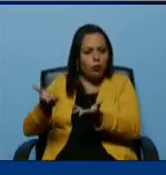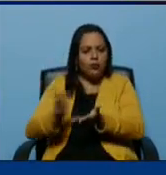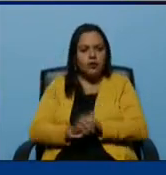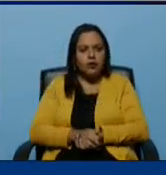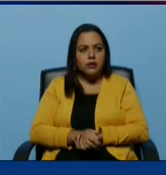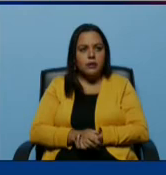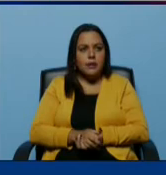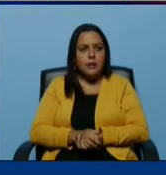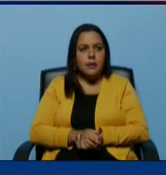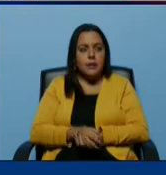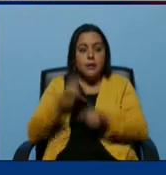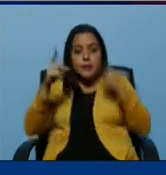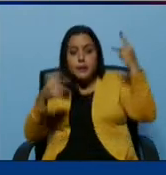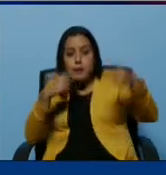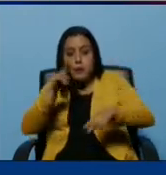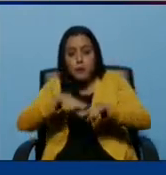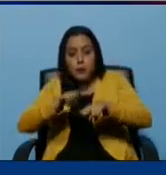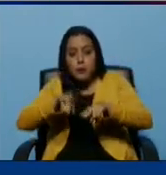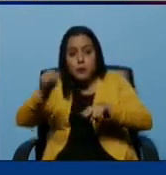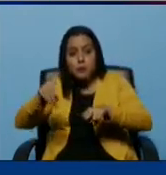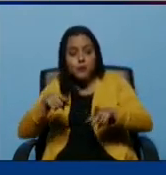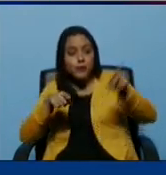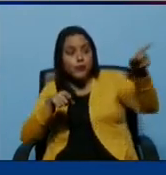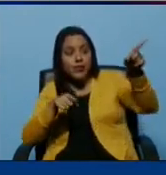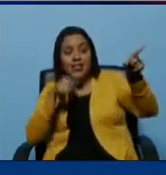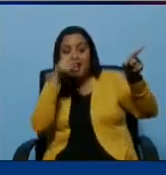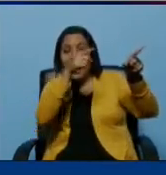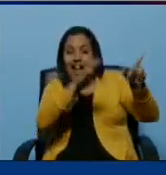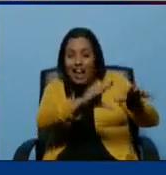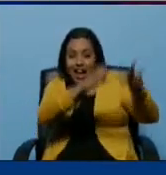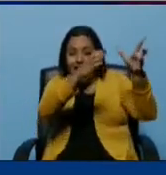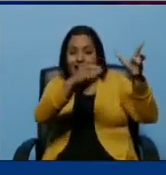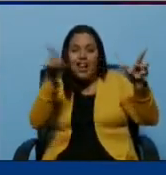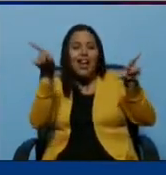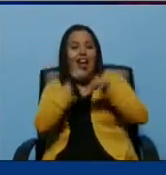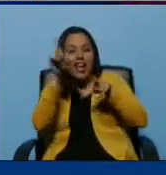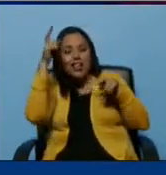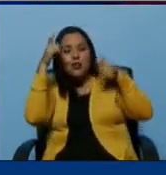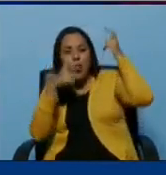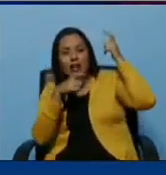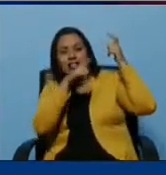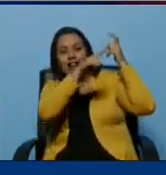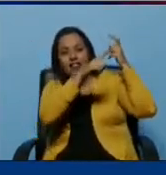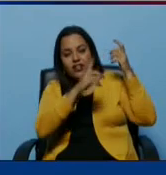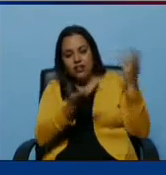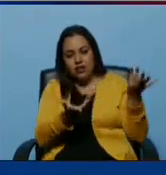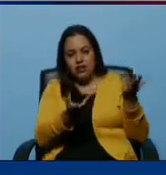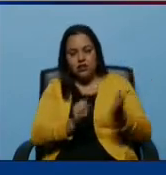para pasear con los niños y decirle, ese fue Chávez.